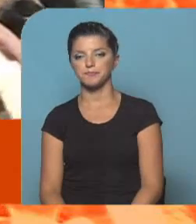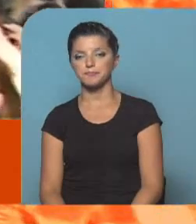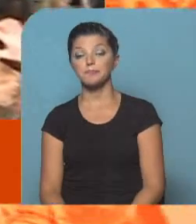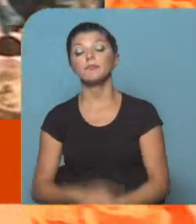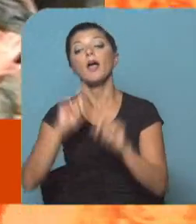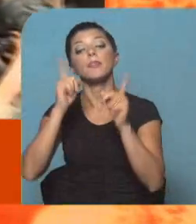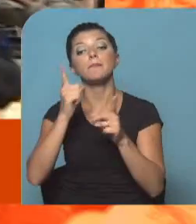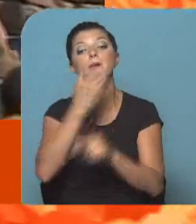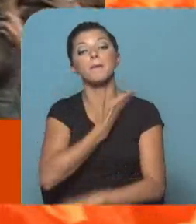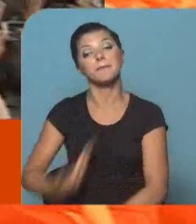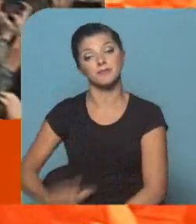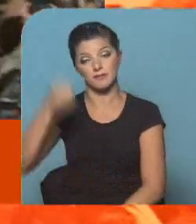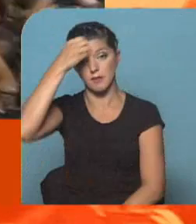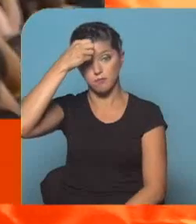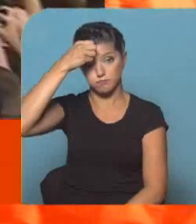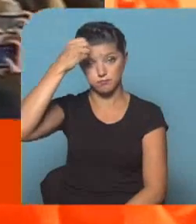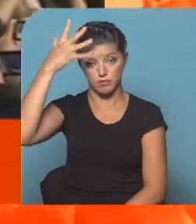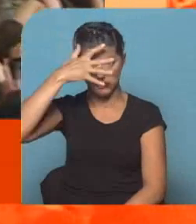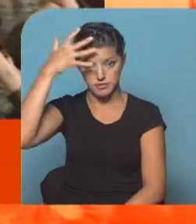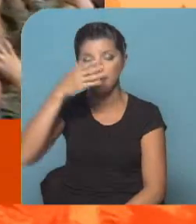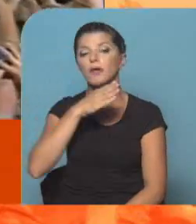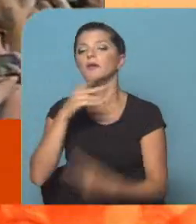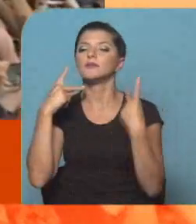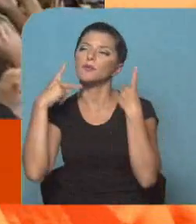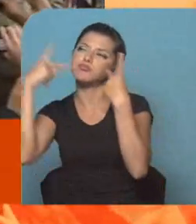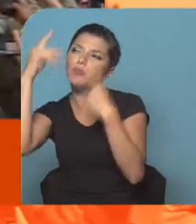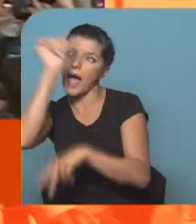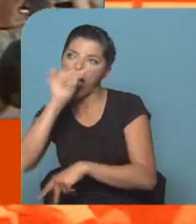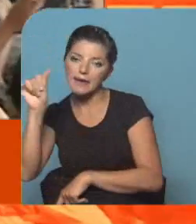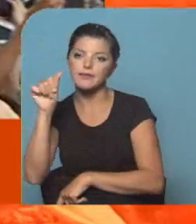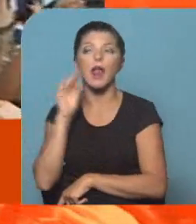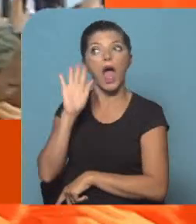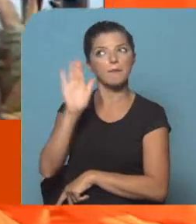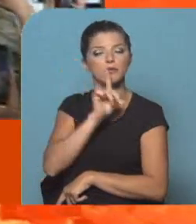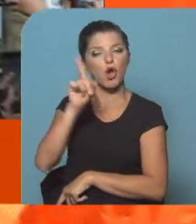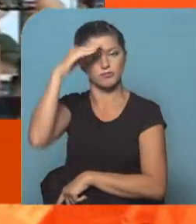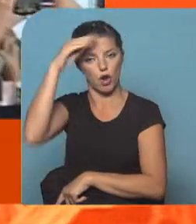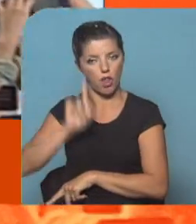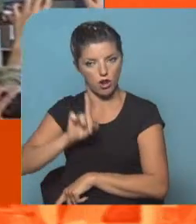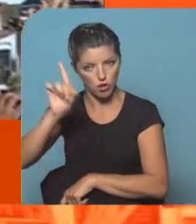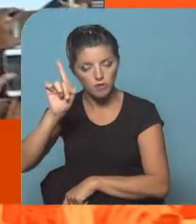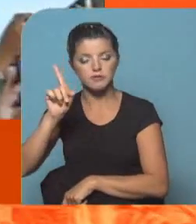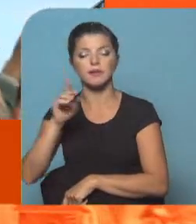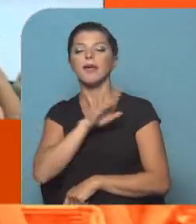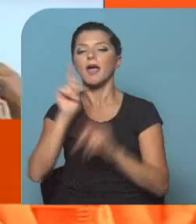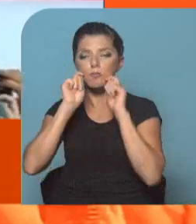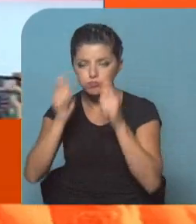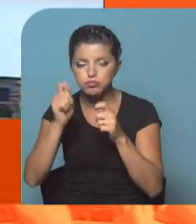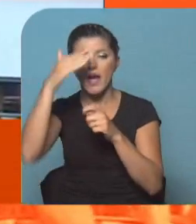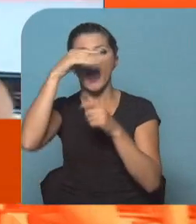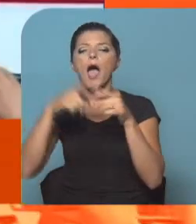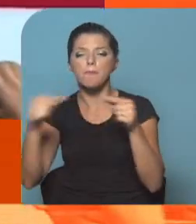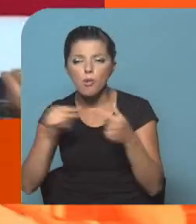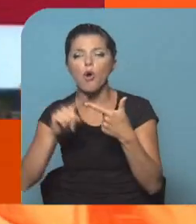Trump de gira por Asia, con nuevas amenazas contra Corea del Norte. A su paso por Japón, Corea del Sur, China, Vietnam y